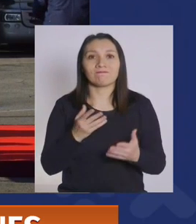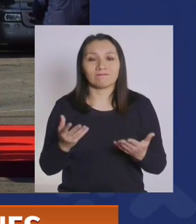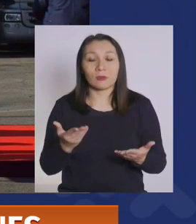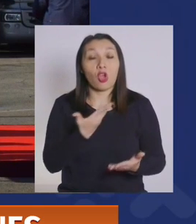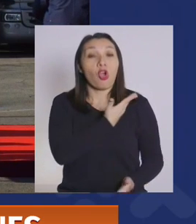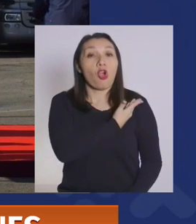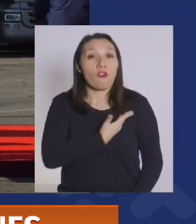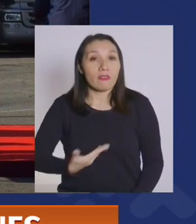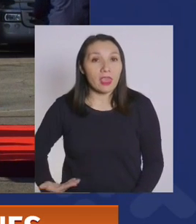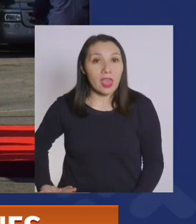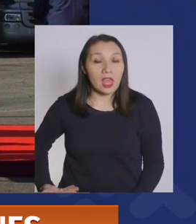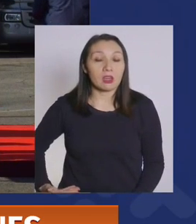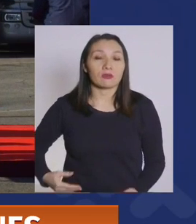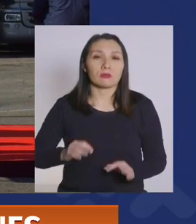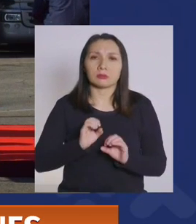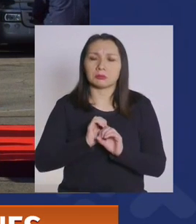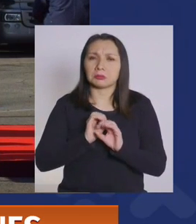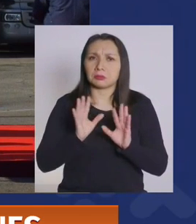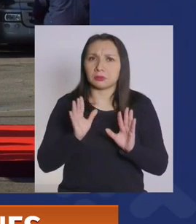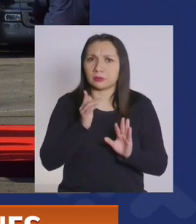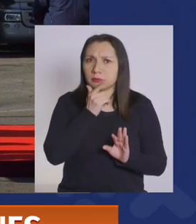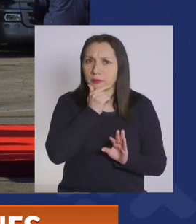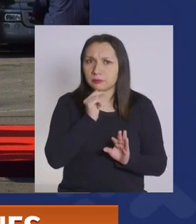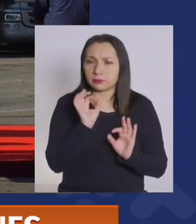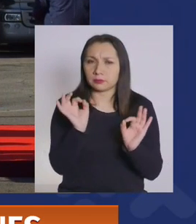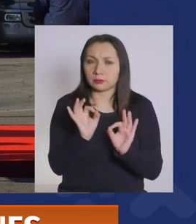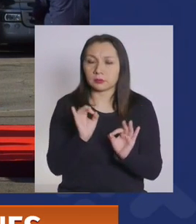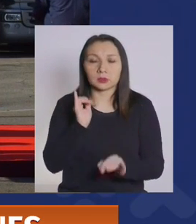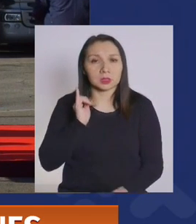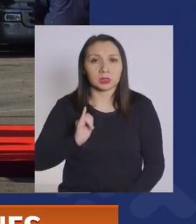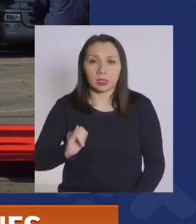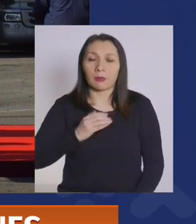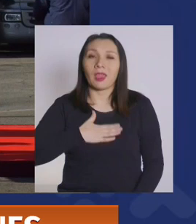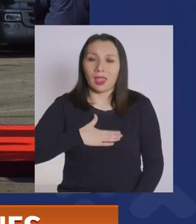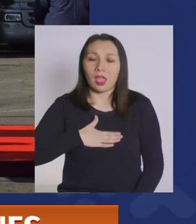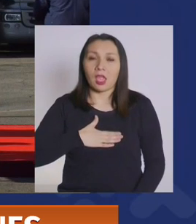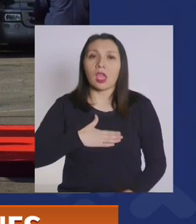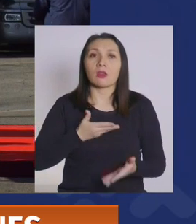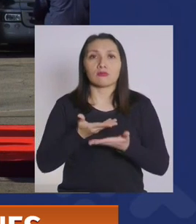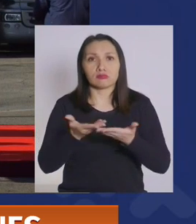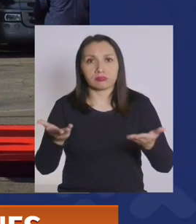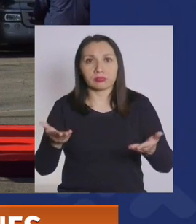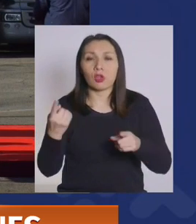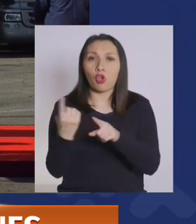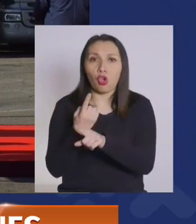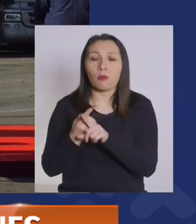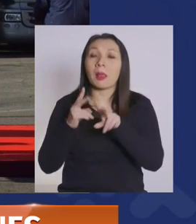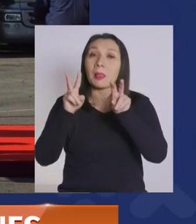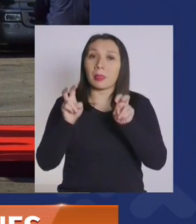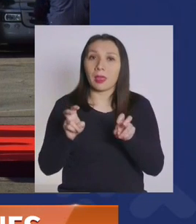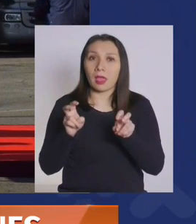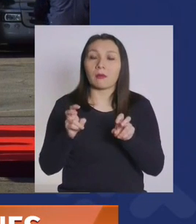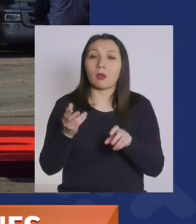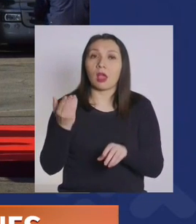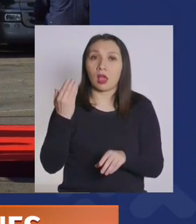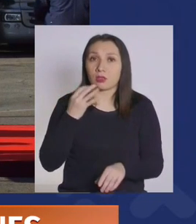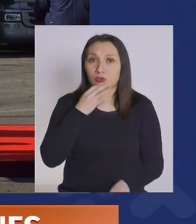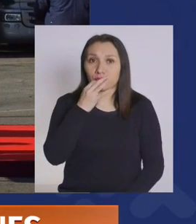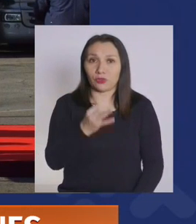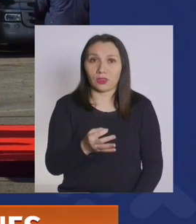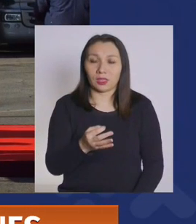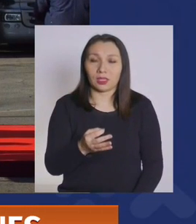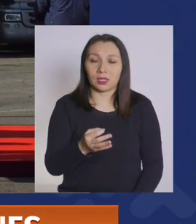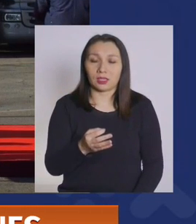nuestro gobierno es simple y clara. Estamos siempre dispuestos y abiertos al diálogo en las condiciones que acabo de mencionar.